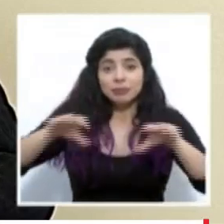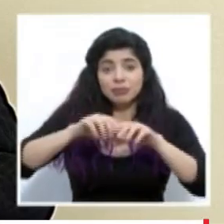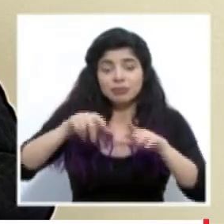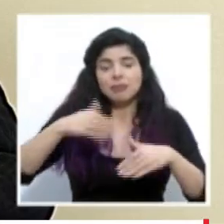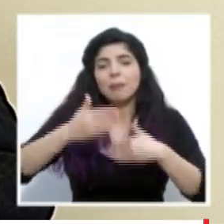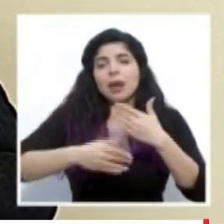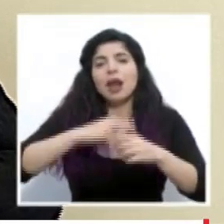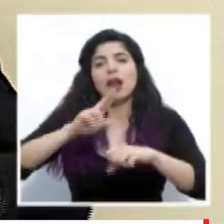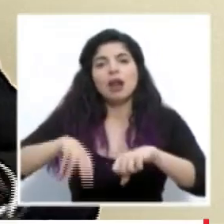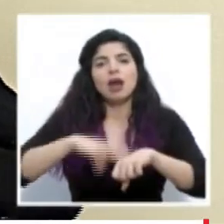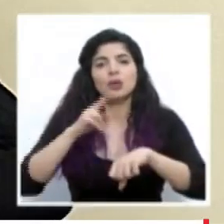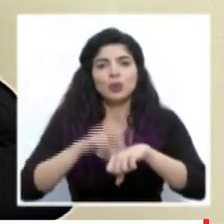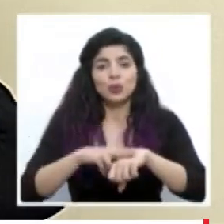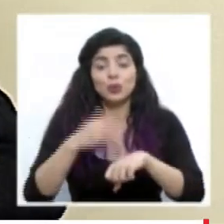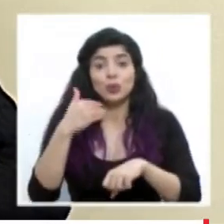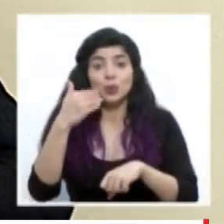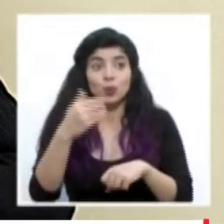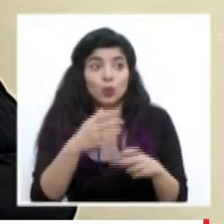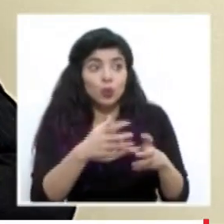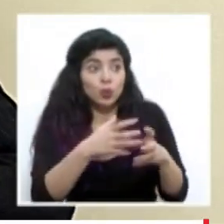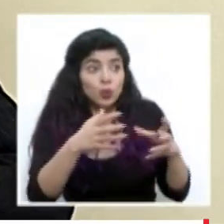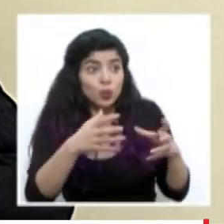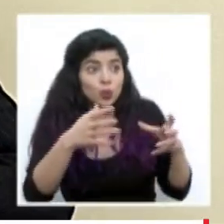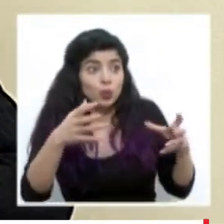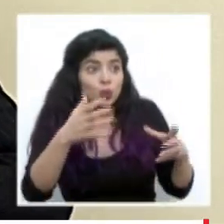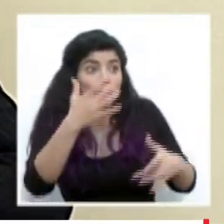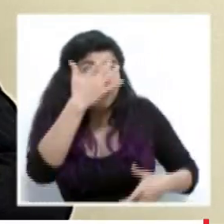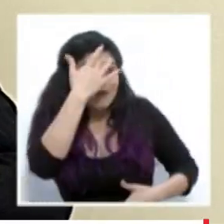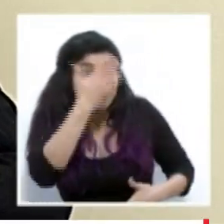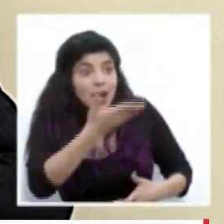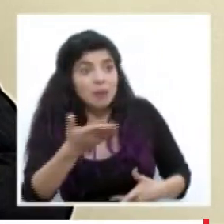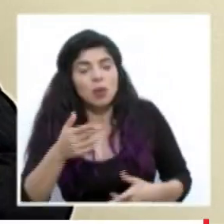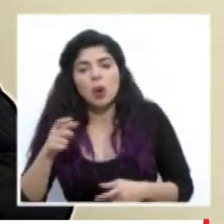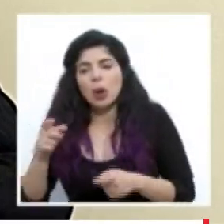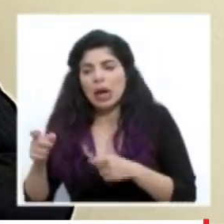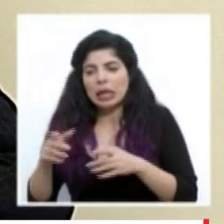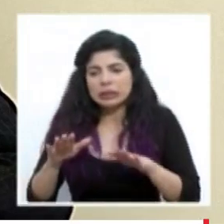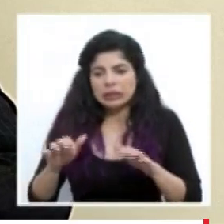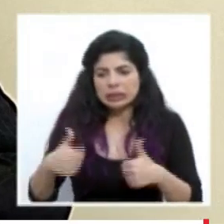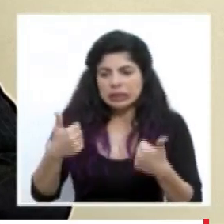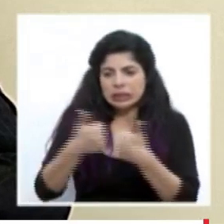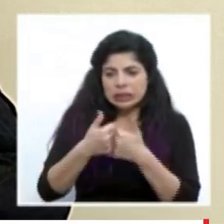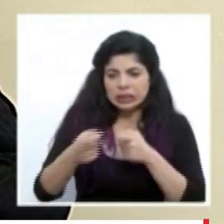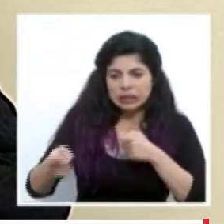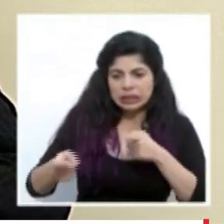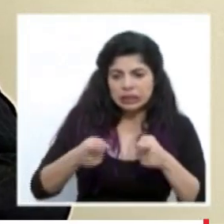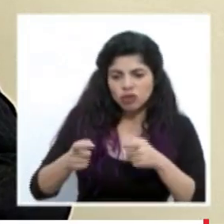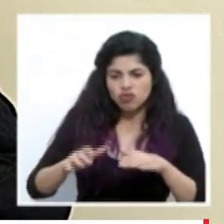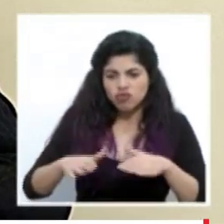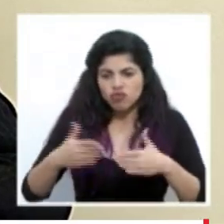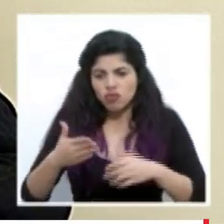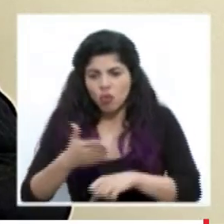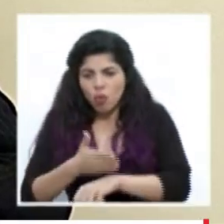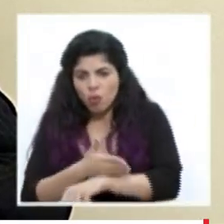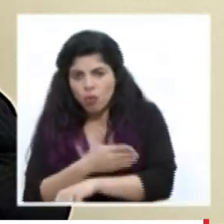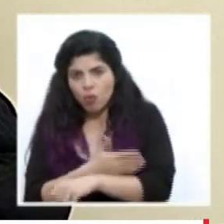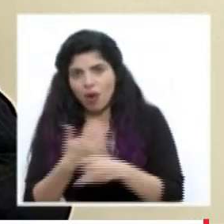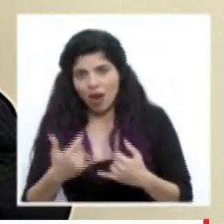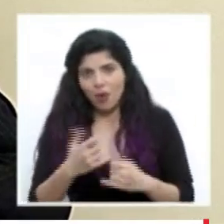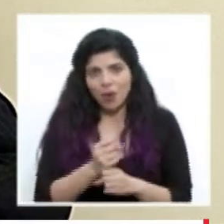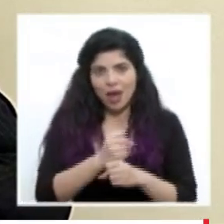de la evolución natural cuando ya hay muchos casos y que empieza a haber todo este asunto del reto logístico de manejo de todo lo que estamos